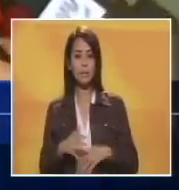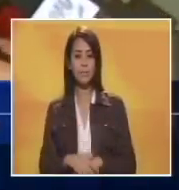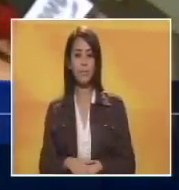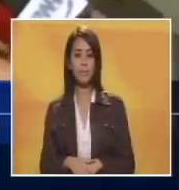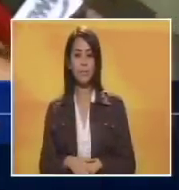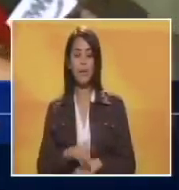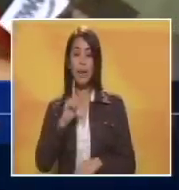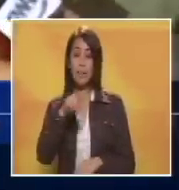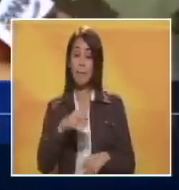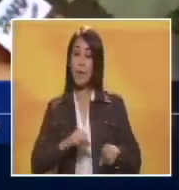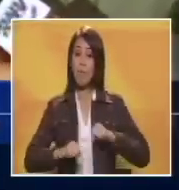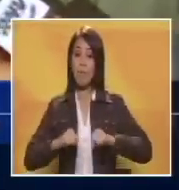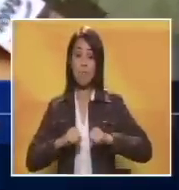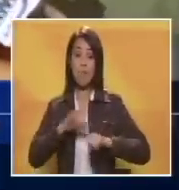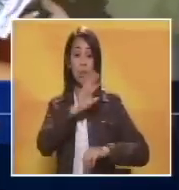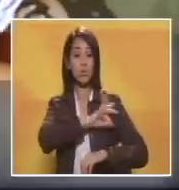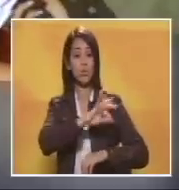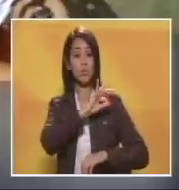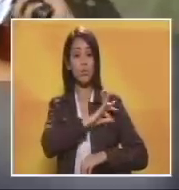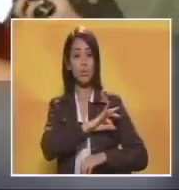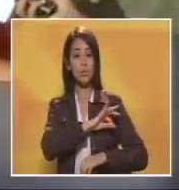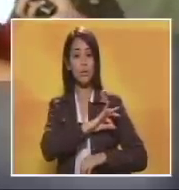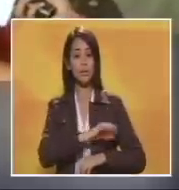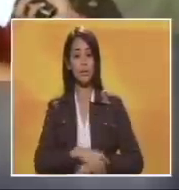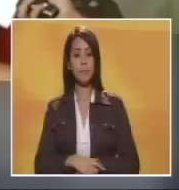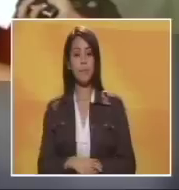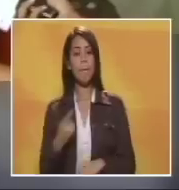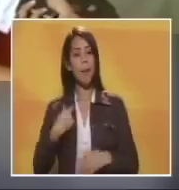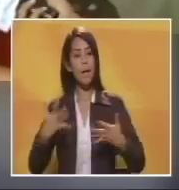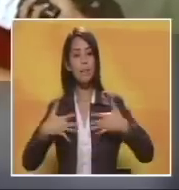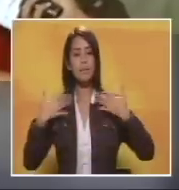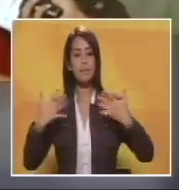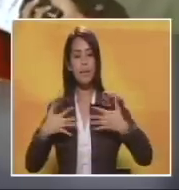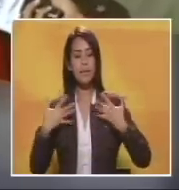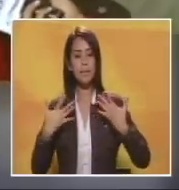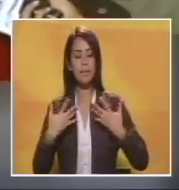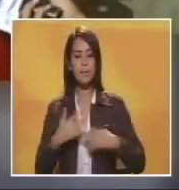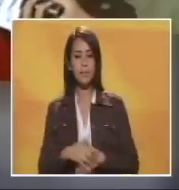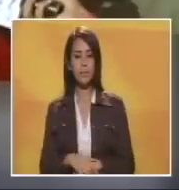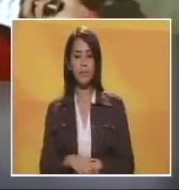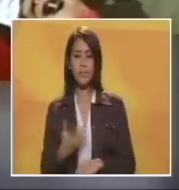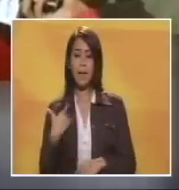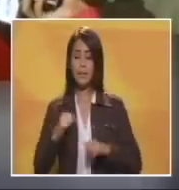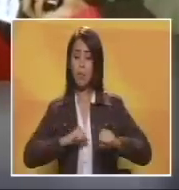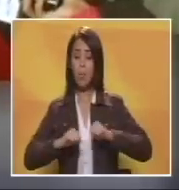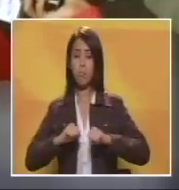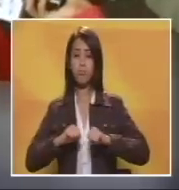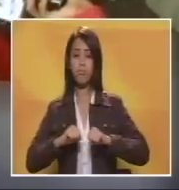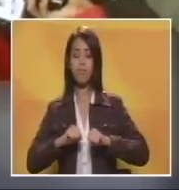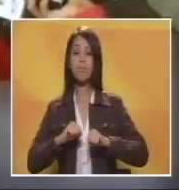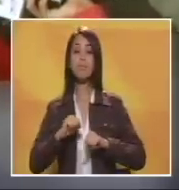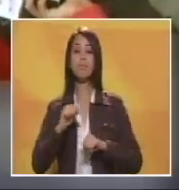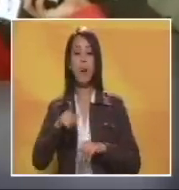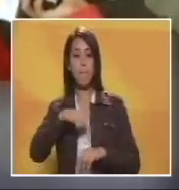los movimientos sociales para que esta alegría consciente, esta movilización política,